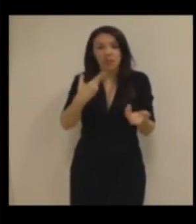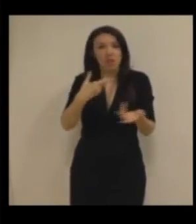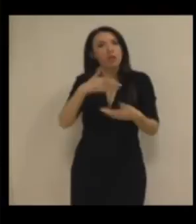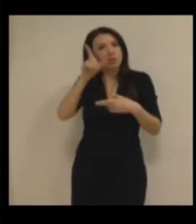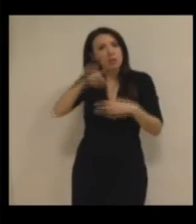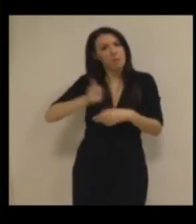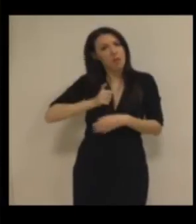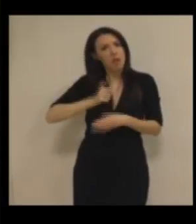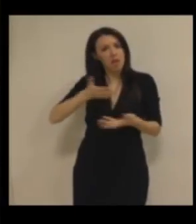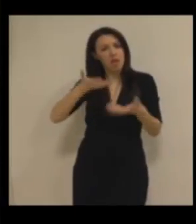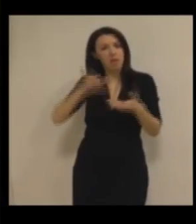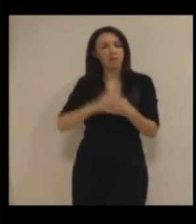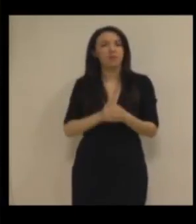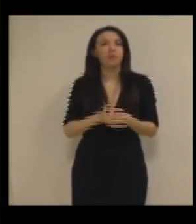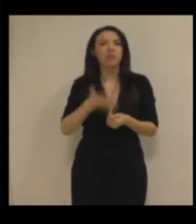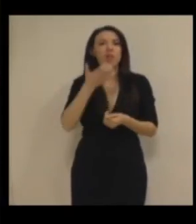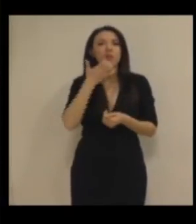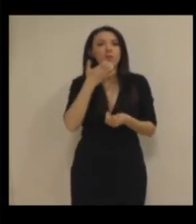servicios